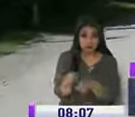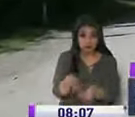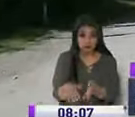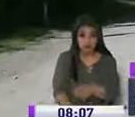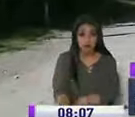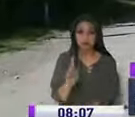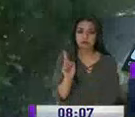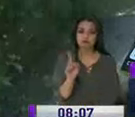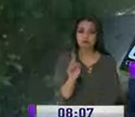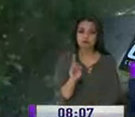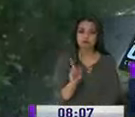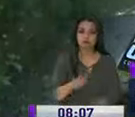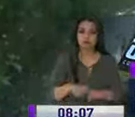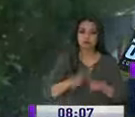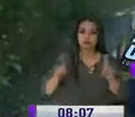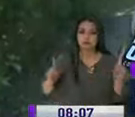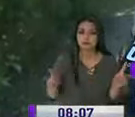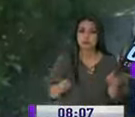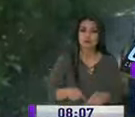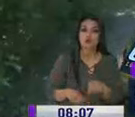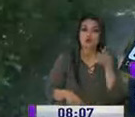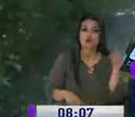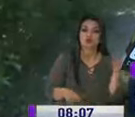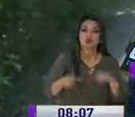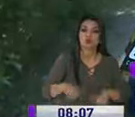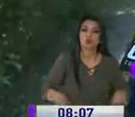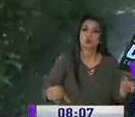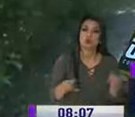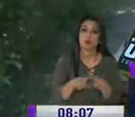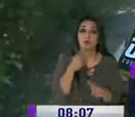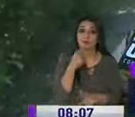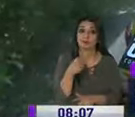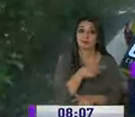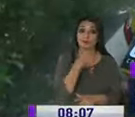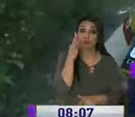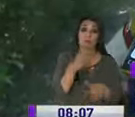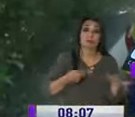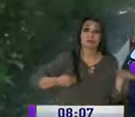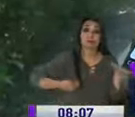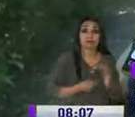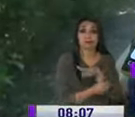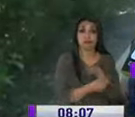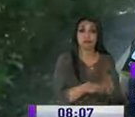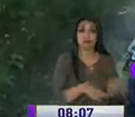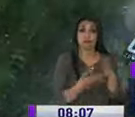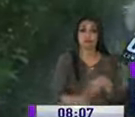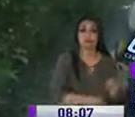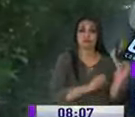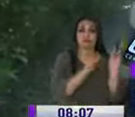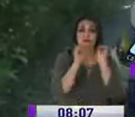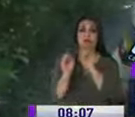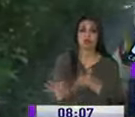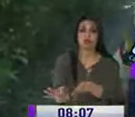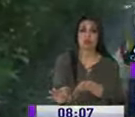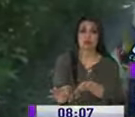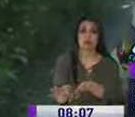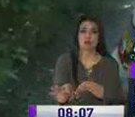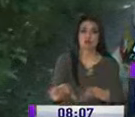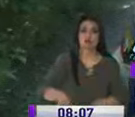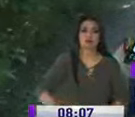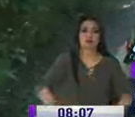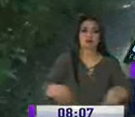fue hallada. Al parecer, el cuerpo fue dejado en la ruta del Chaquiñán, aproximadamente